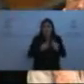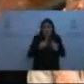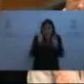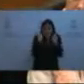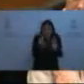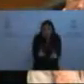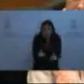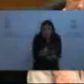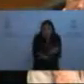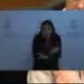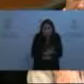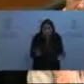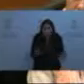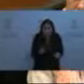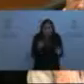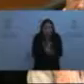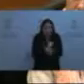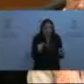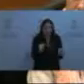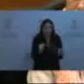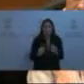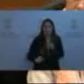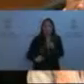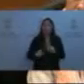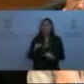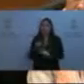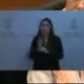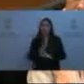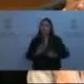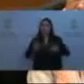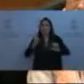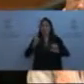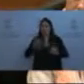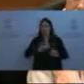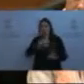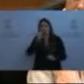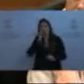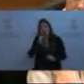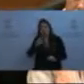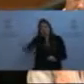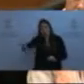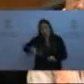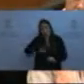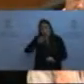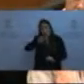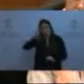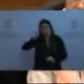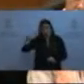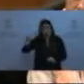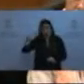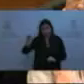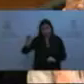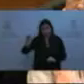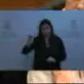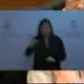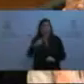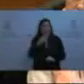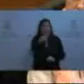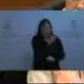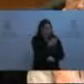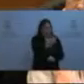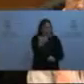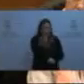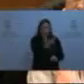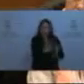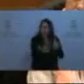de Oz, esto no va a ir. Después, un pleno del Ayuntamiento de Veo, gobernado por el Partido Popular, que le insistió a ustedes en solucionar este